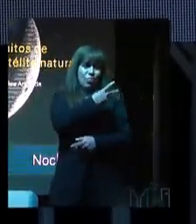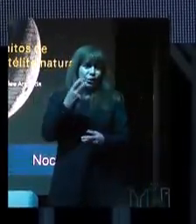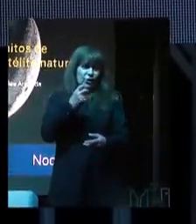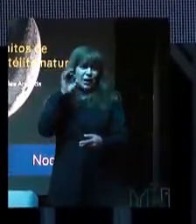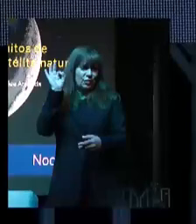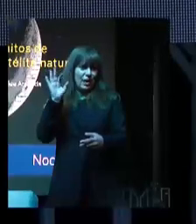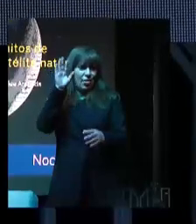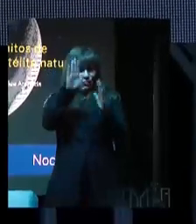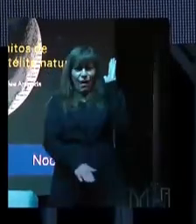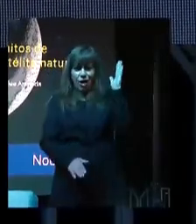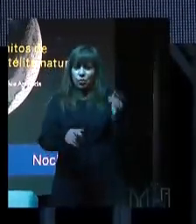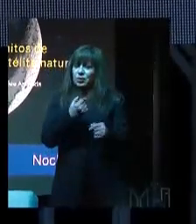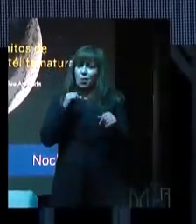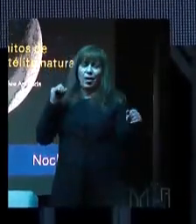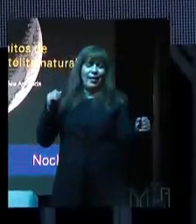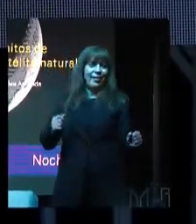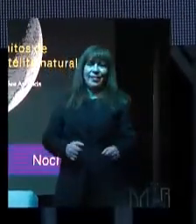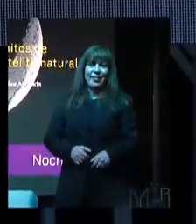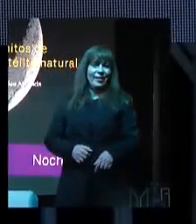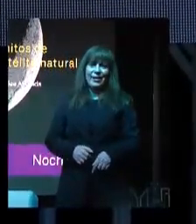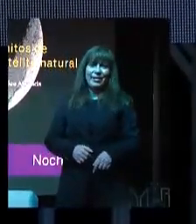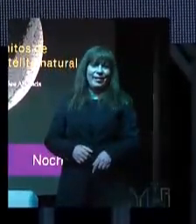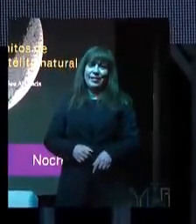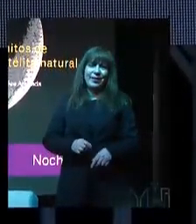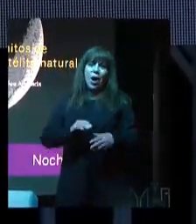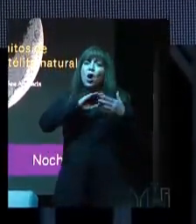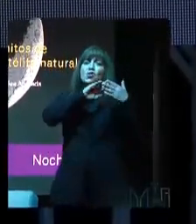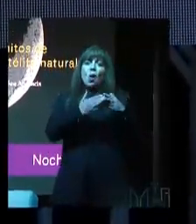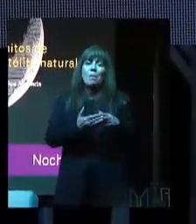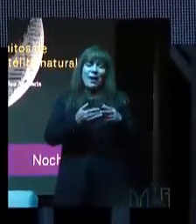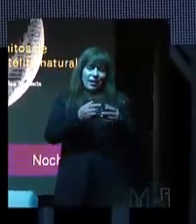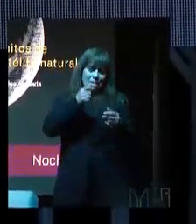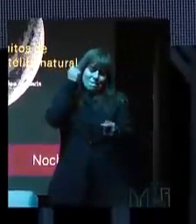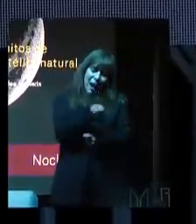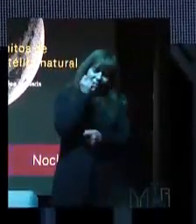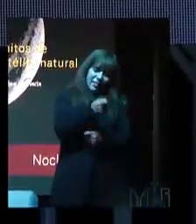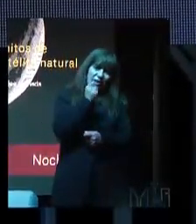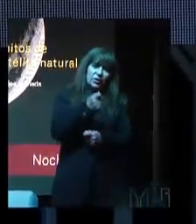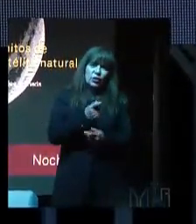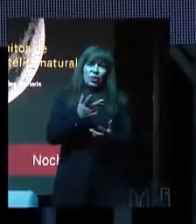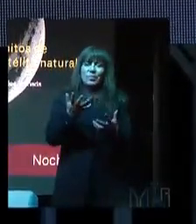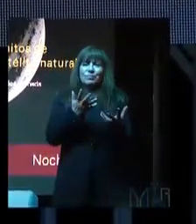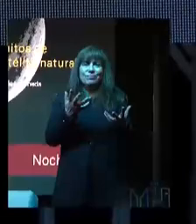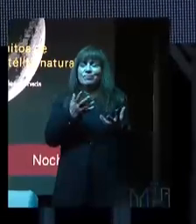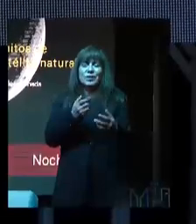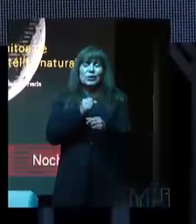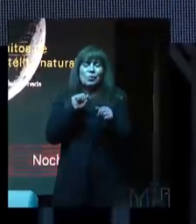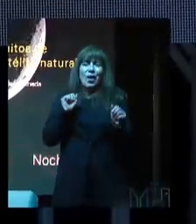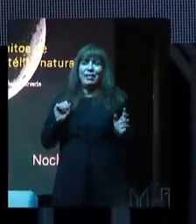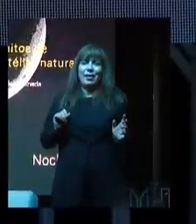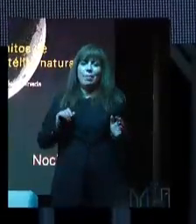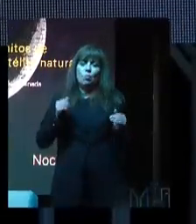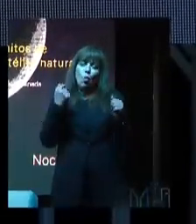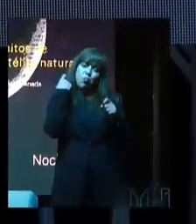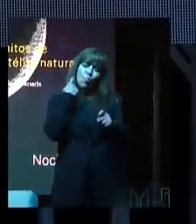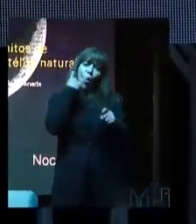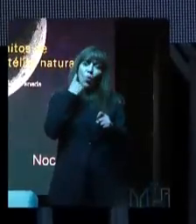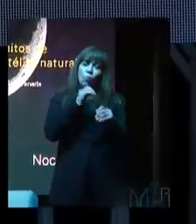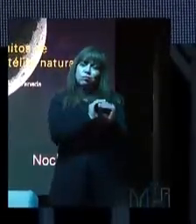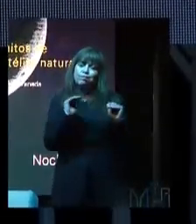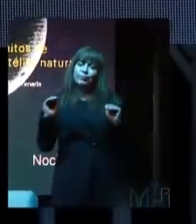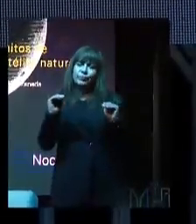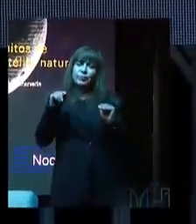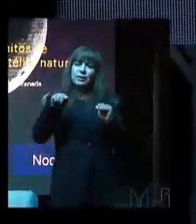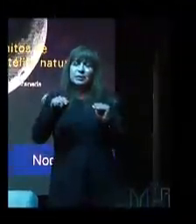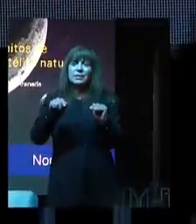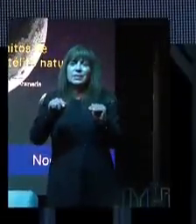bajo cero y posiblemente se te van a romper varios martillos antes de que le saquen ni siquiera un cachito al hielo. Entonces